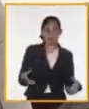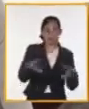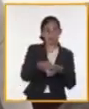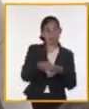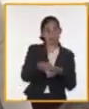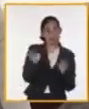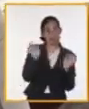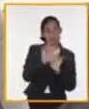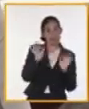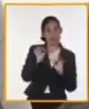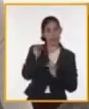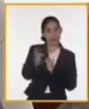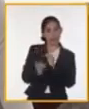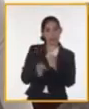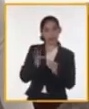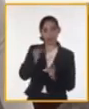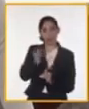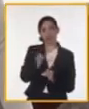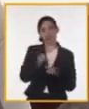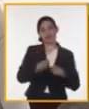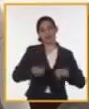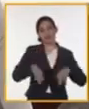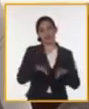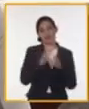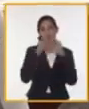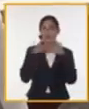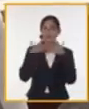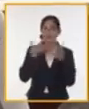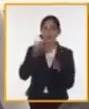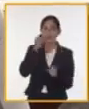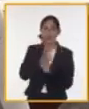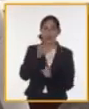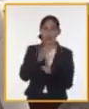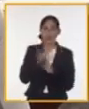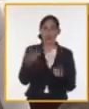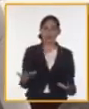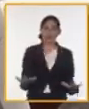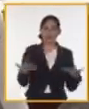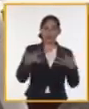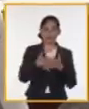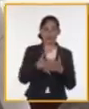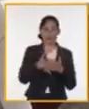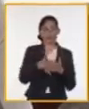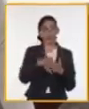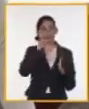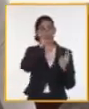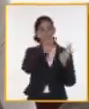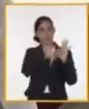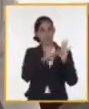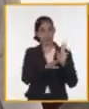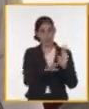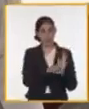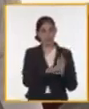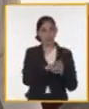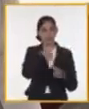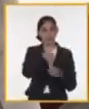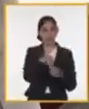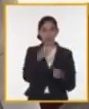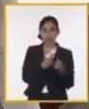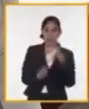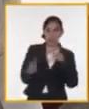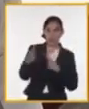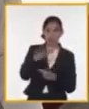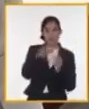avanzado, y críticamente tenemos que decir que estamos trabajando entre la academia y también la mirada metodológica en los currículos de cada una de